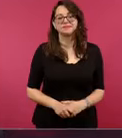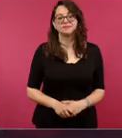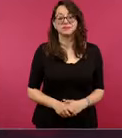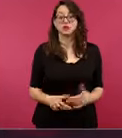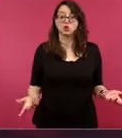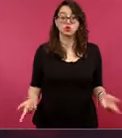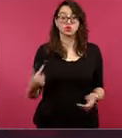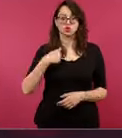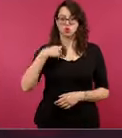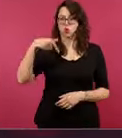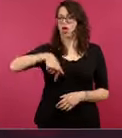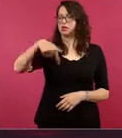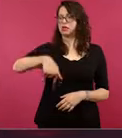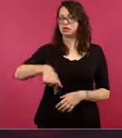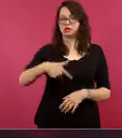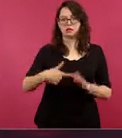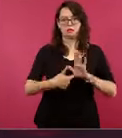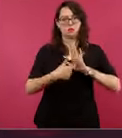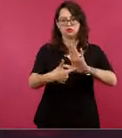porque no corresponden,